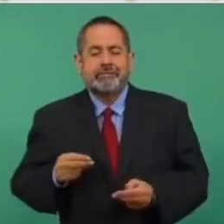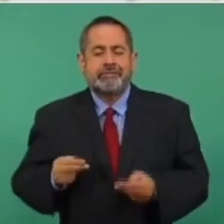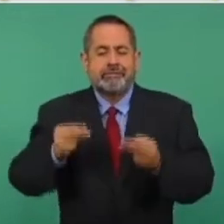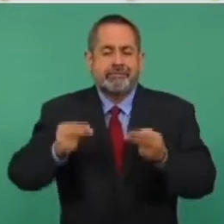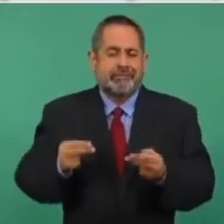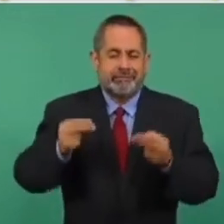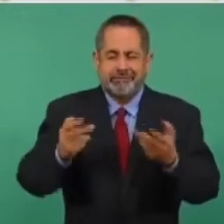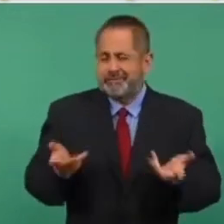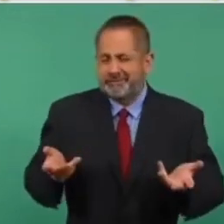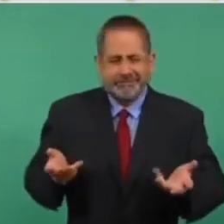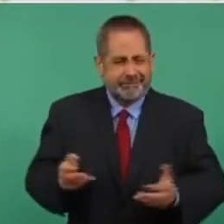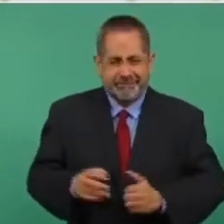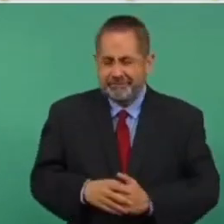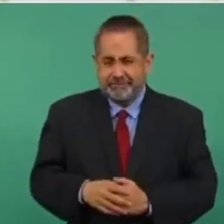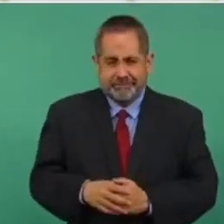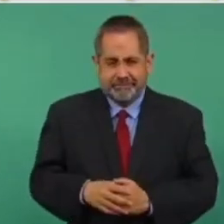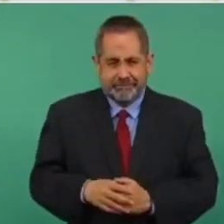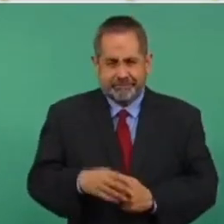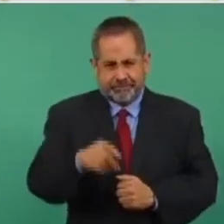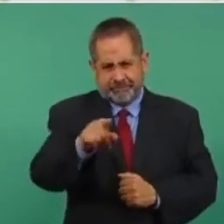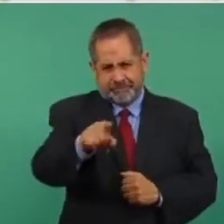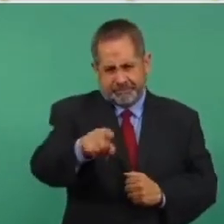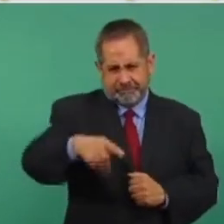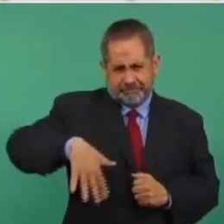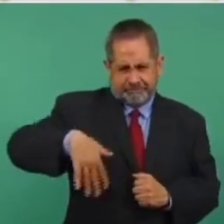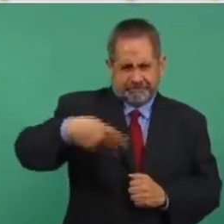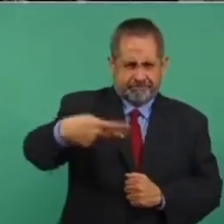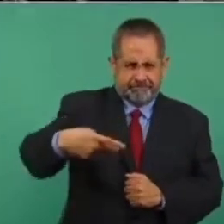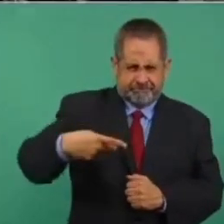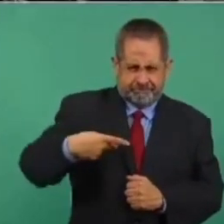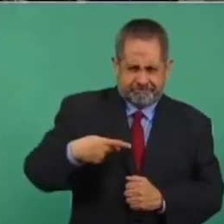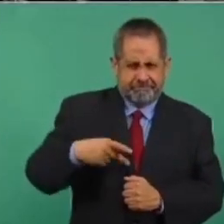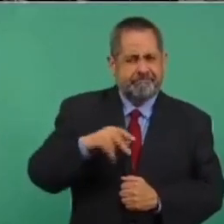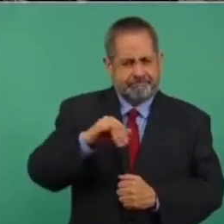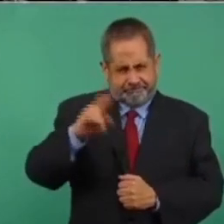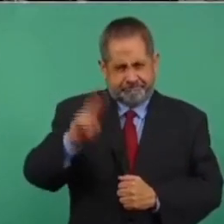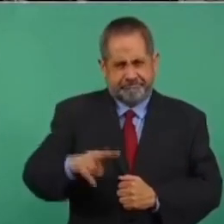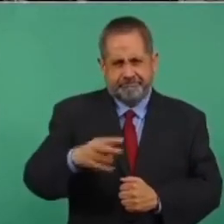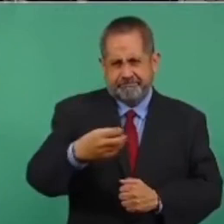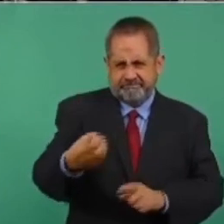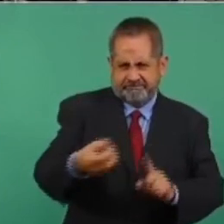Entonces, a tu pregunta, en efecto, es poner orden